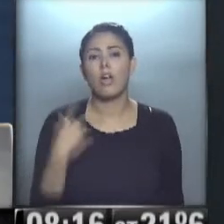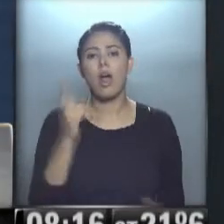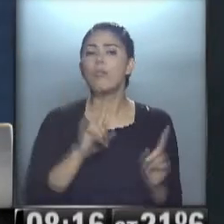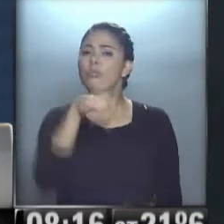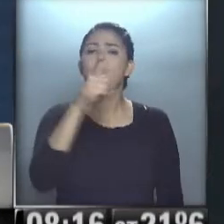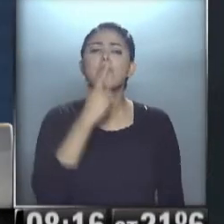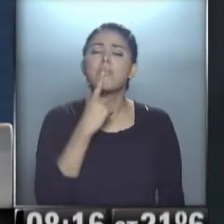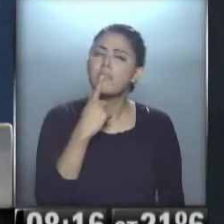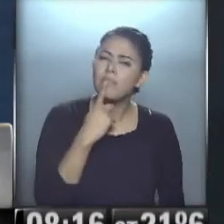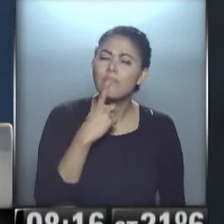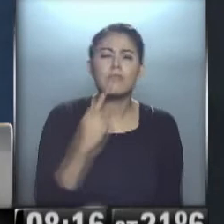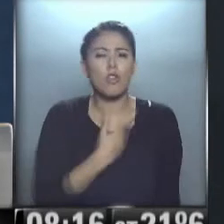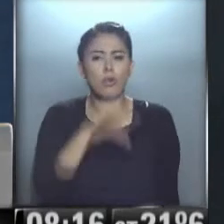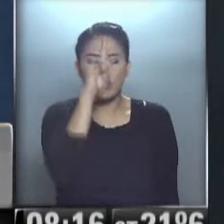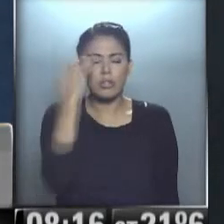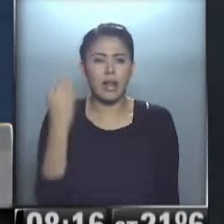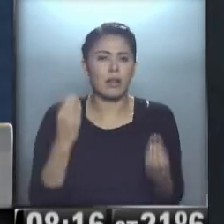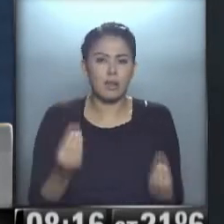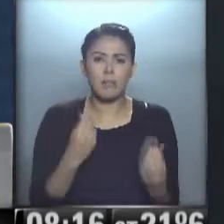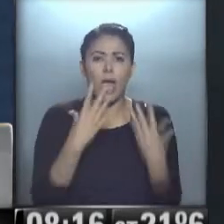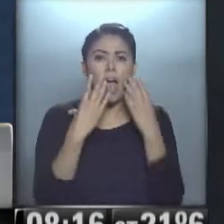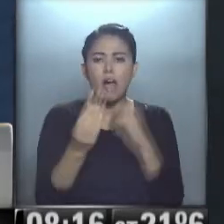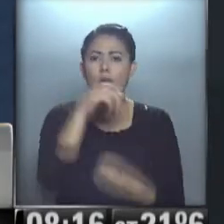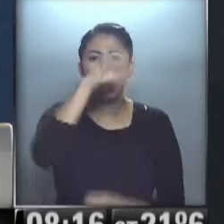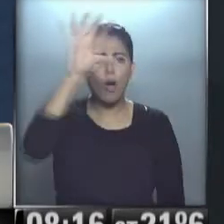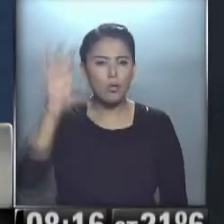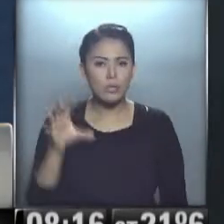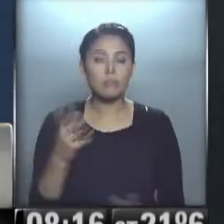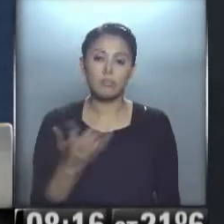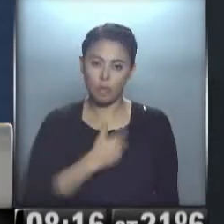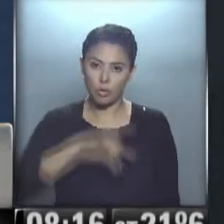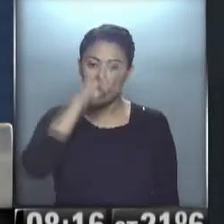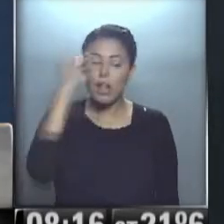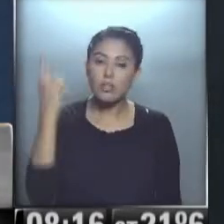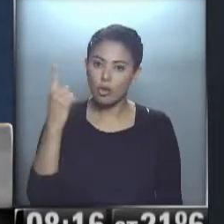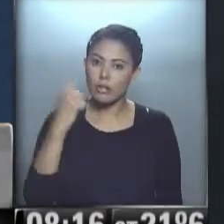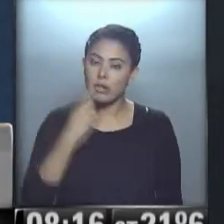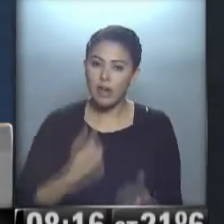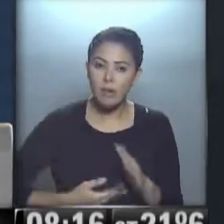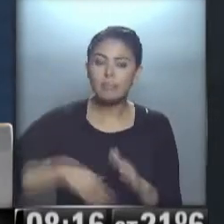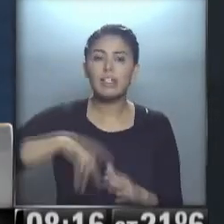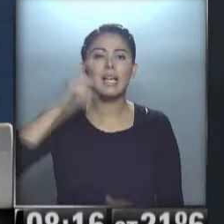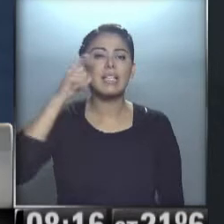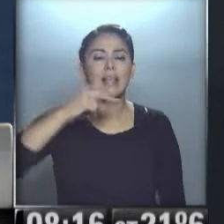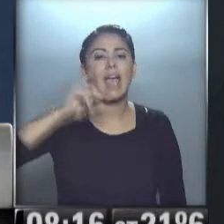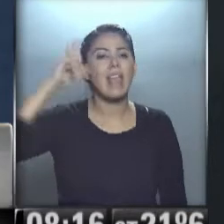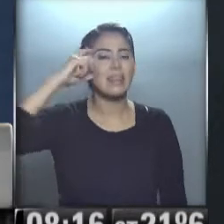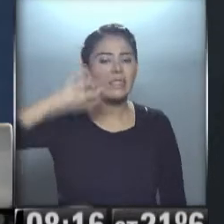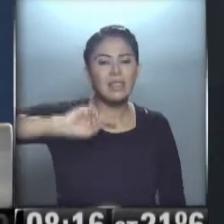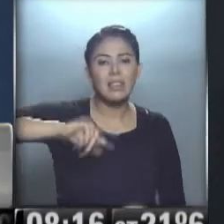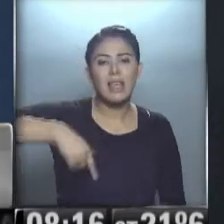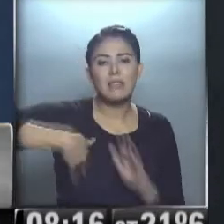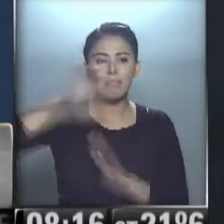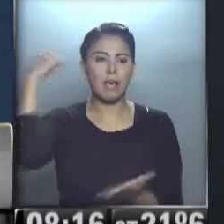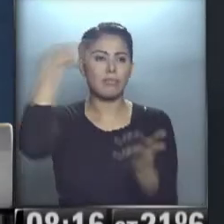preguntarán, ¿y qué hace el Estado Nacional para ayudar a las provincias? El Estado Nacional ha incrementado casi 10 veces las transferencias